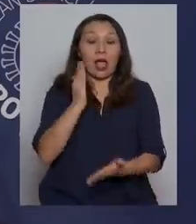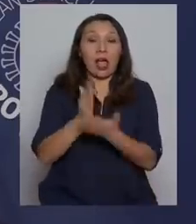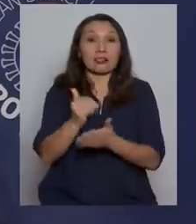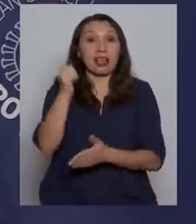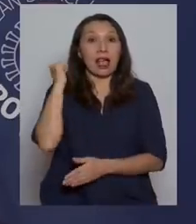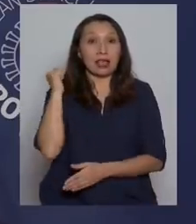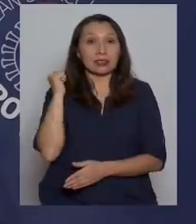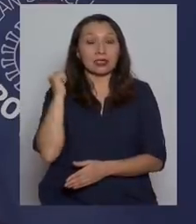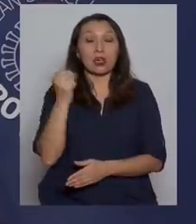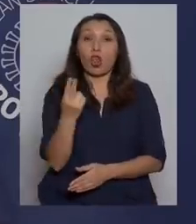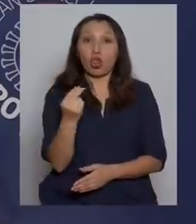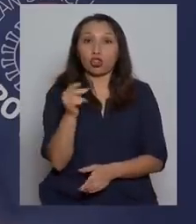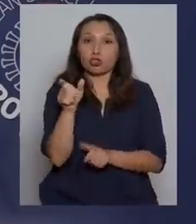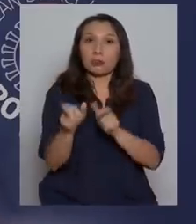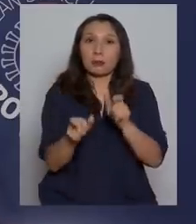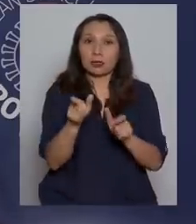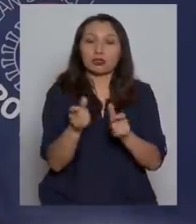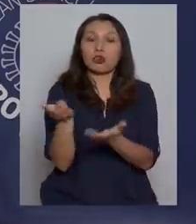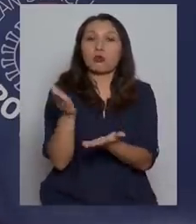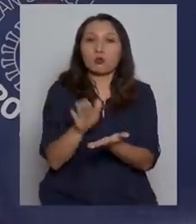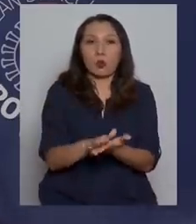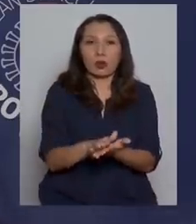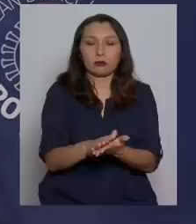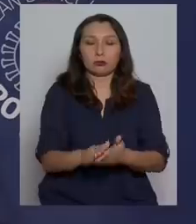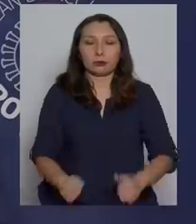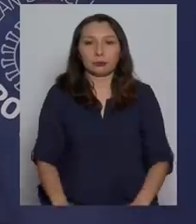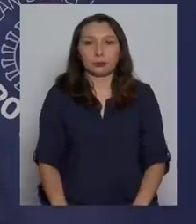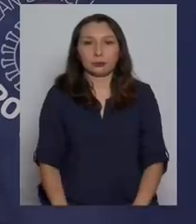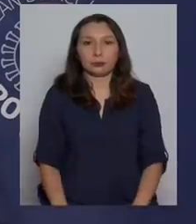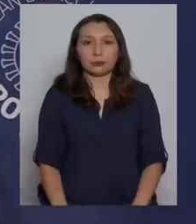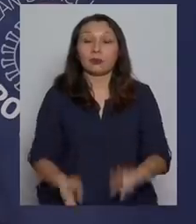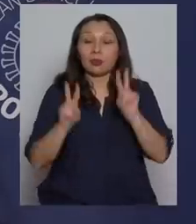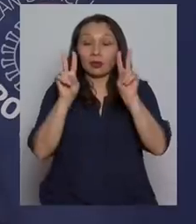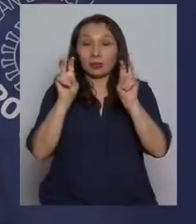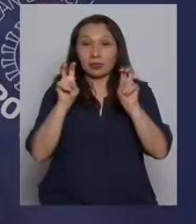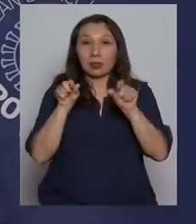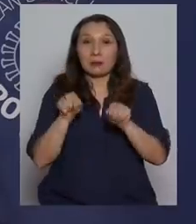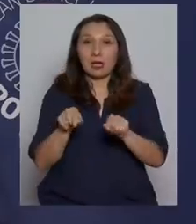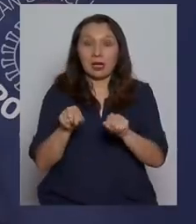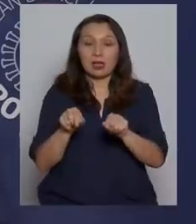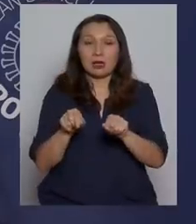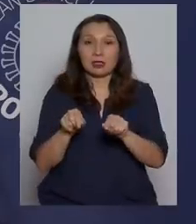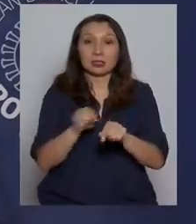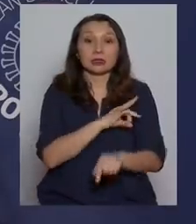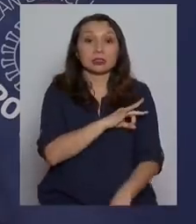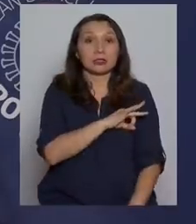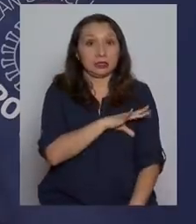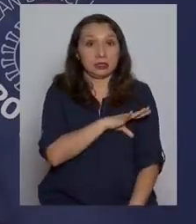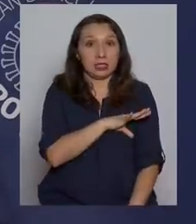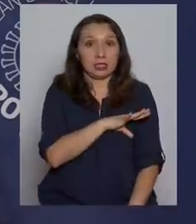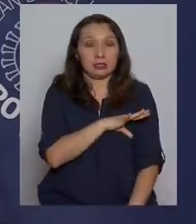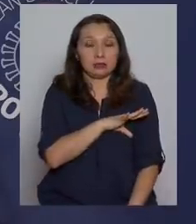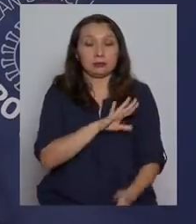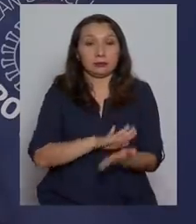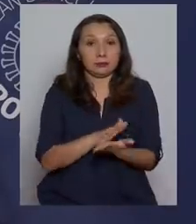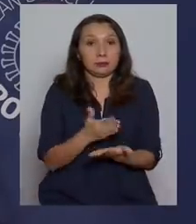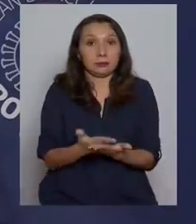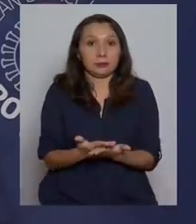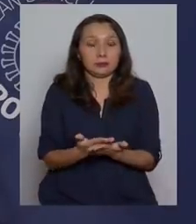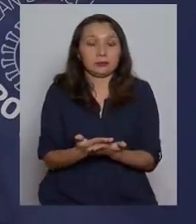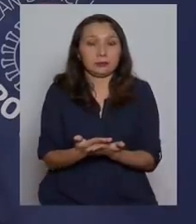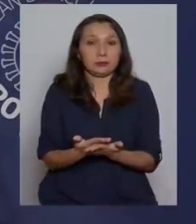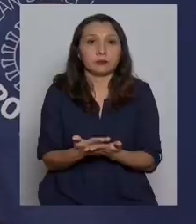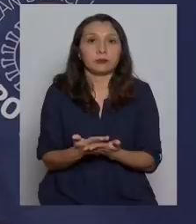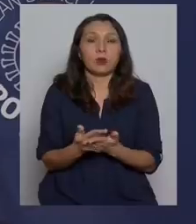ayer teníamos 12 fallecidos. Respecto a Chile, se